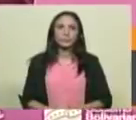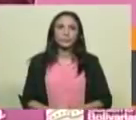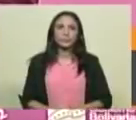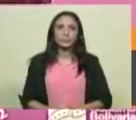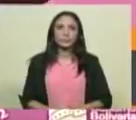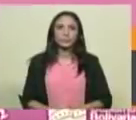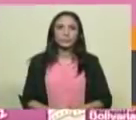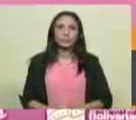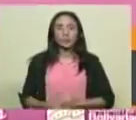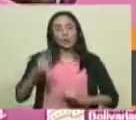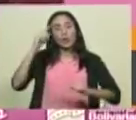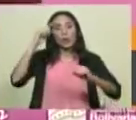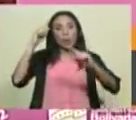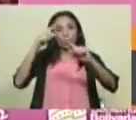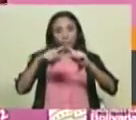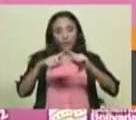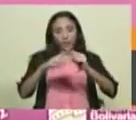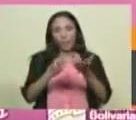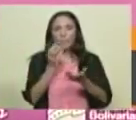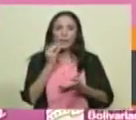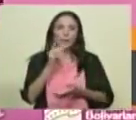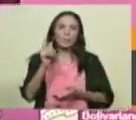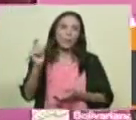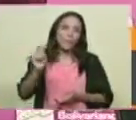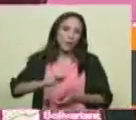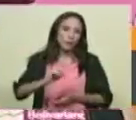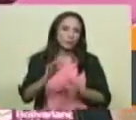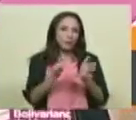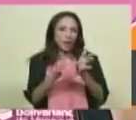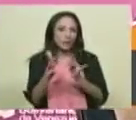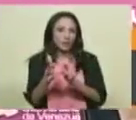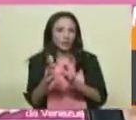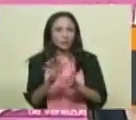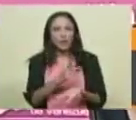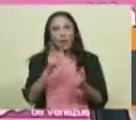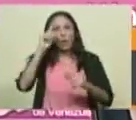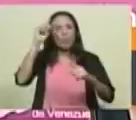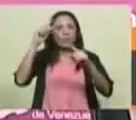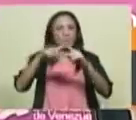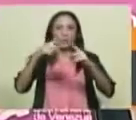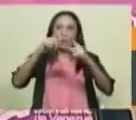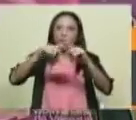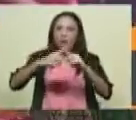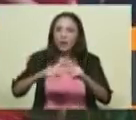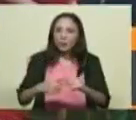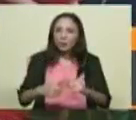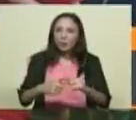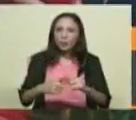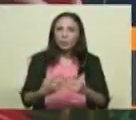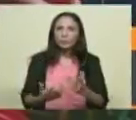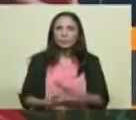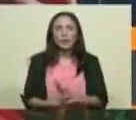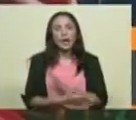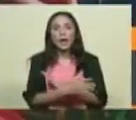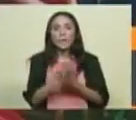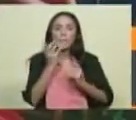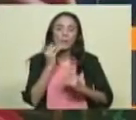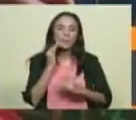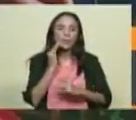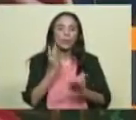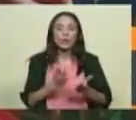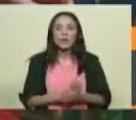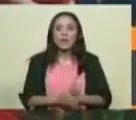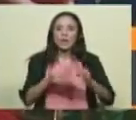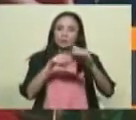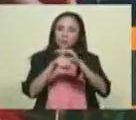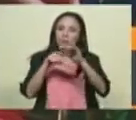la meta es, en el mes de abril, debemos llegar, gracias a la visita casa por casa del movimiento